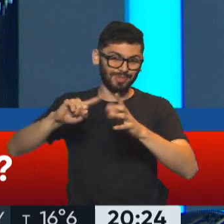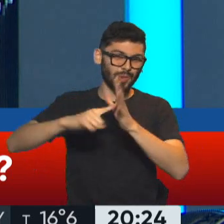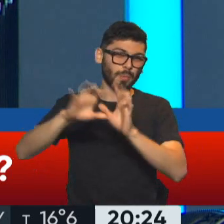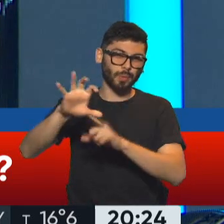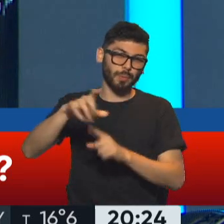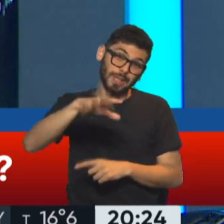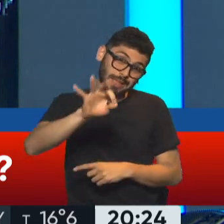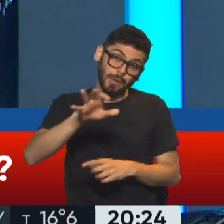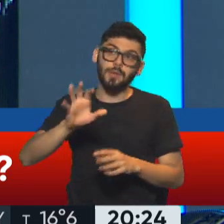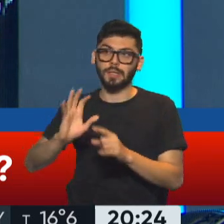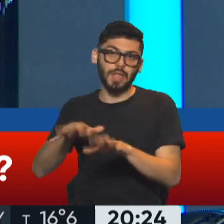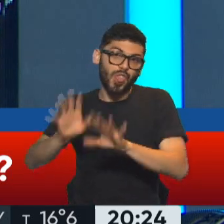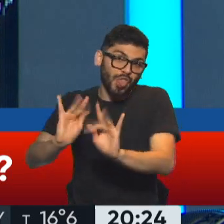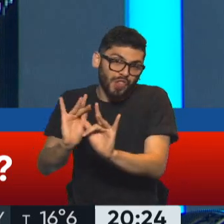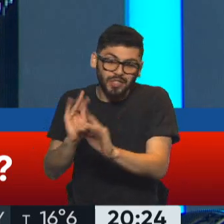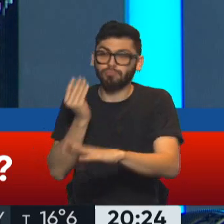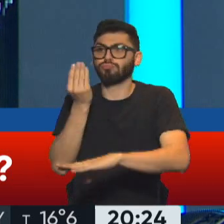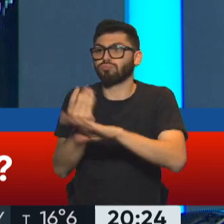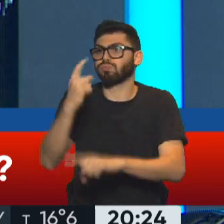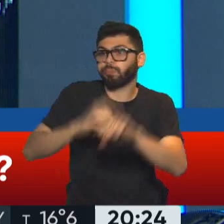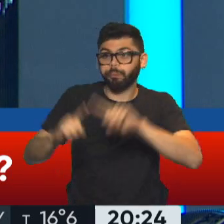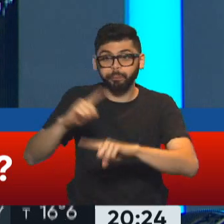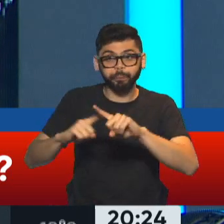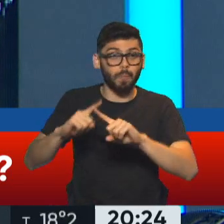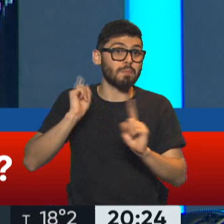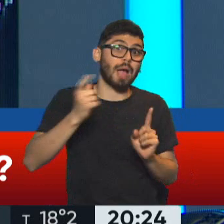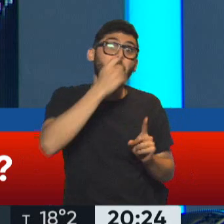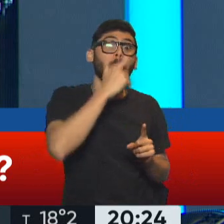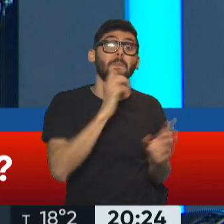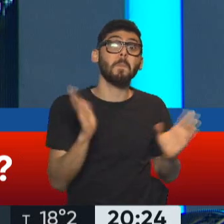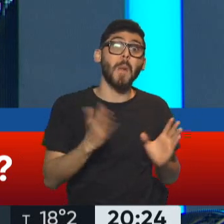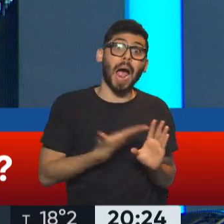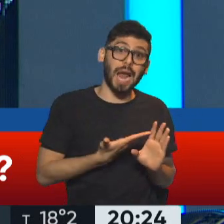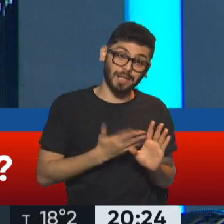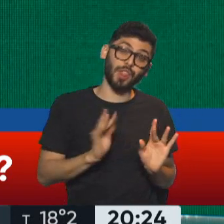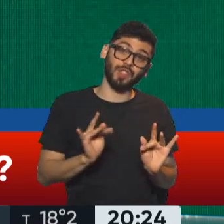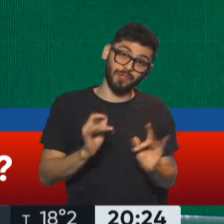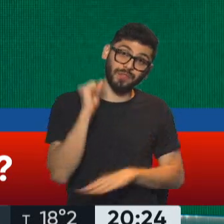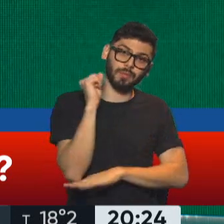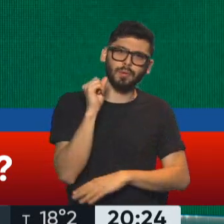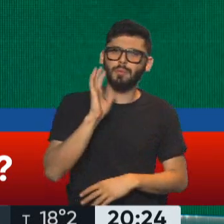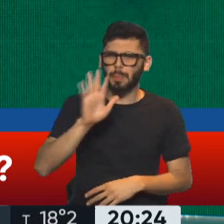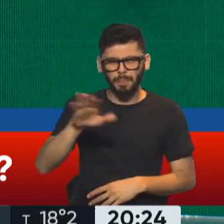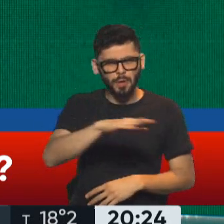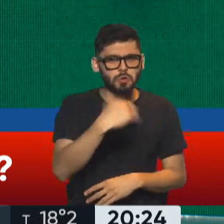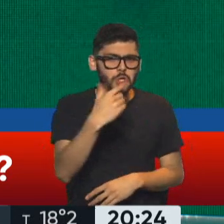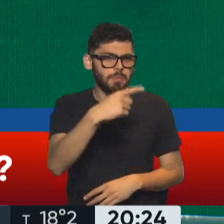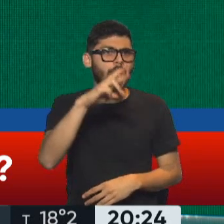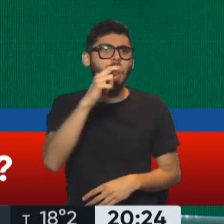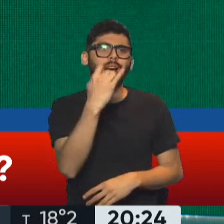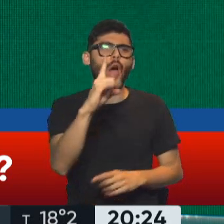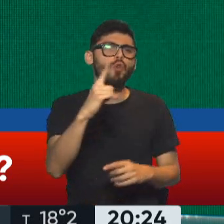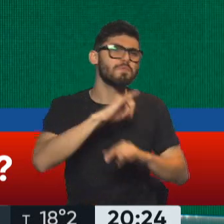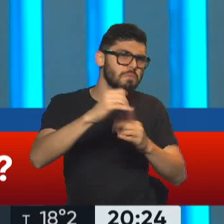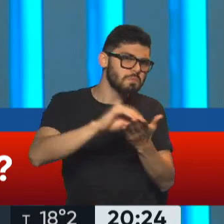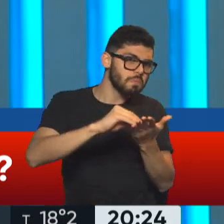es un sector muy difícil, y después del gobierno de Mauricio, pero chicos, con aparte, durante económicas. su gestión, no sé, Raúl quizás tenga algún dato más,